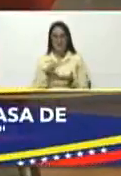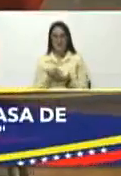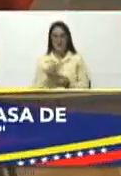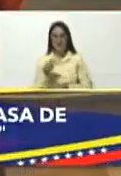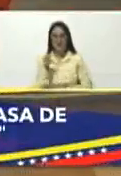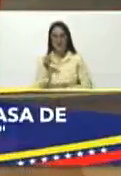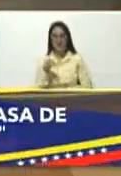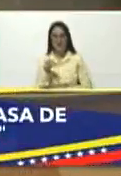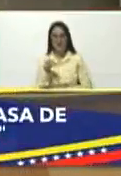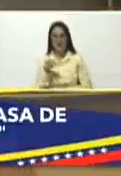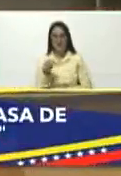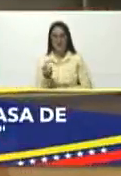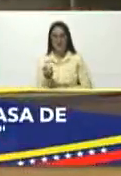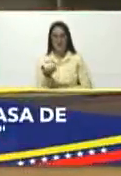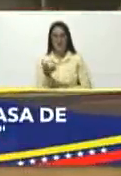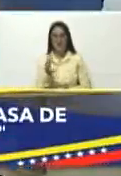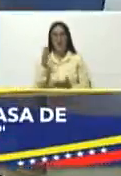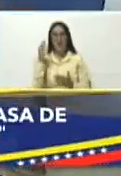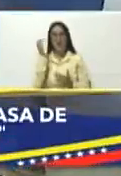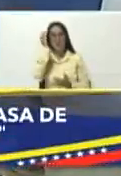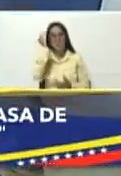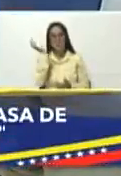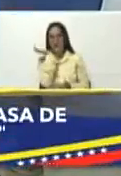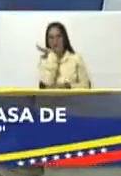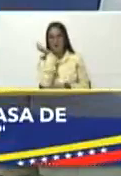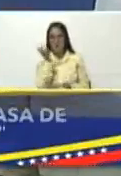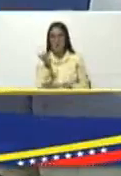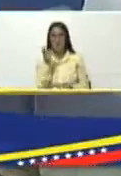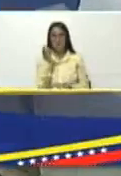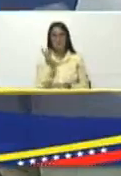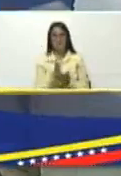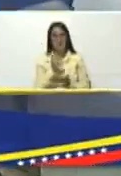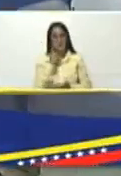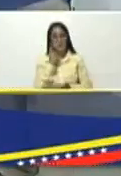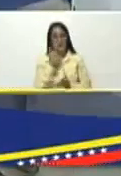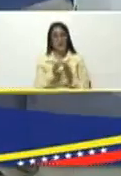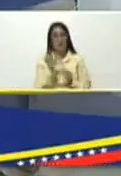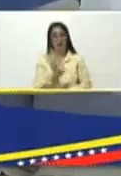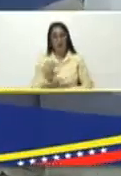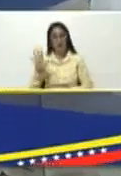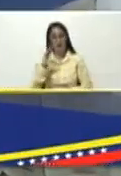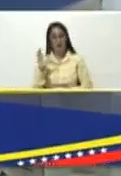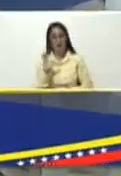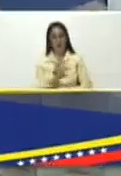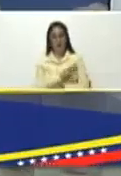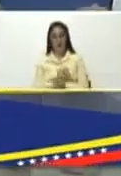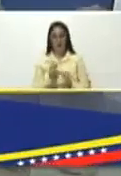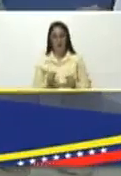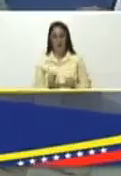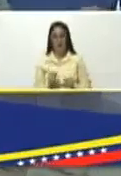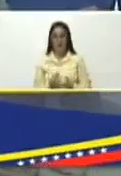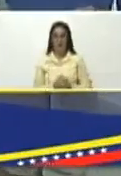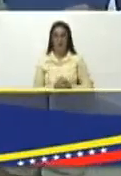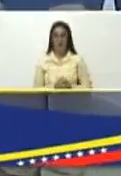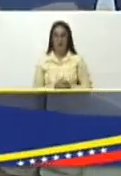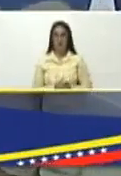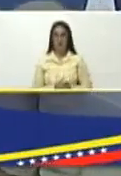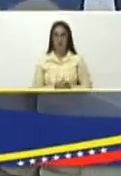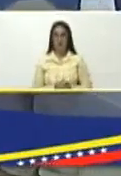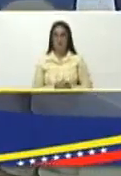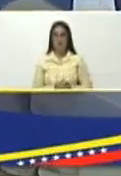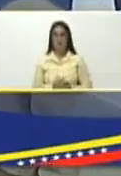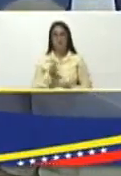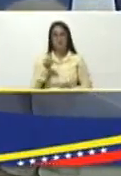Nutrición, nuestra almirante Carmen Meléndez, que siempre ha estado muy pendiente de las casas de alimentación en toda Caracas, fortaleciéndolas, equipándolas. Pero alguien